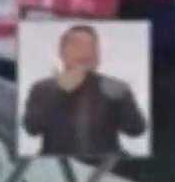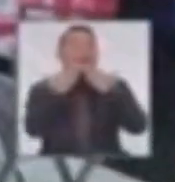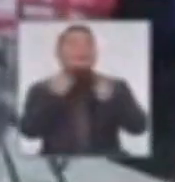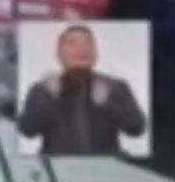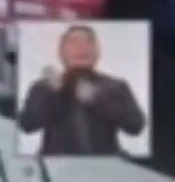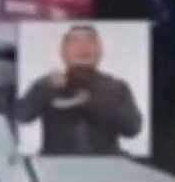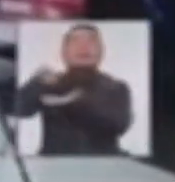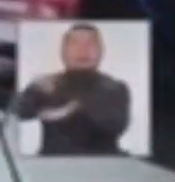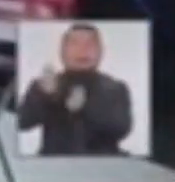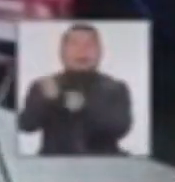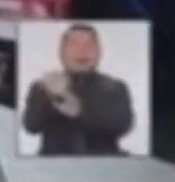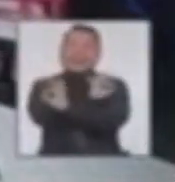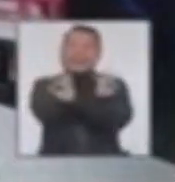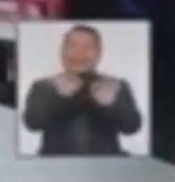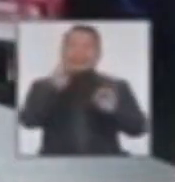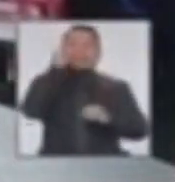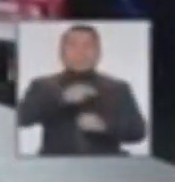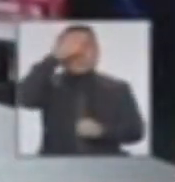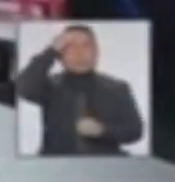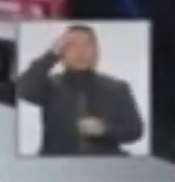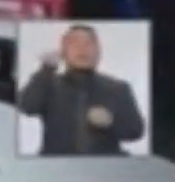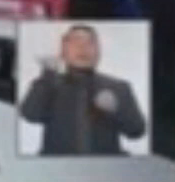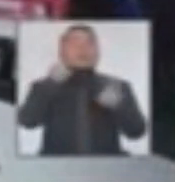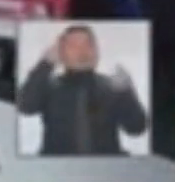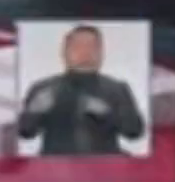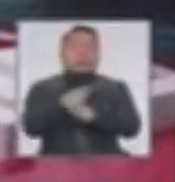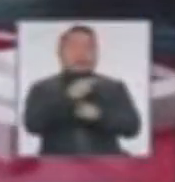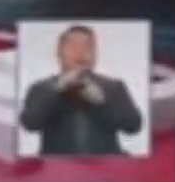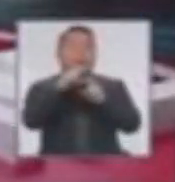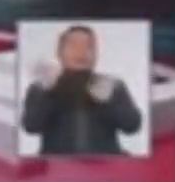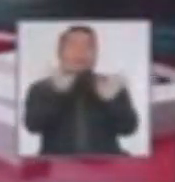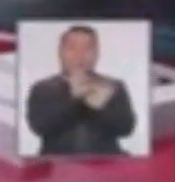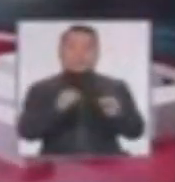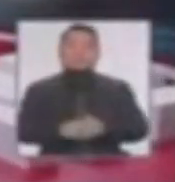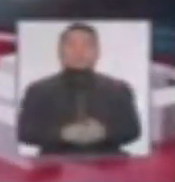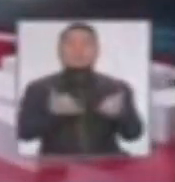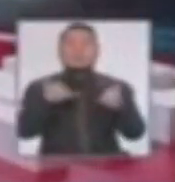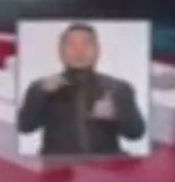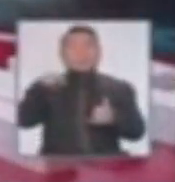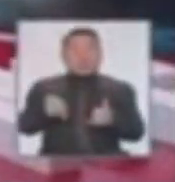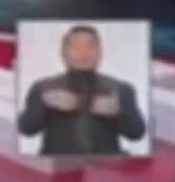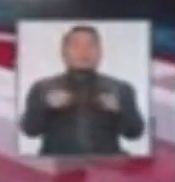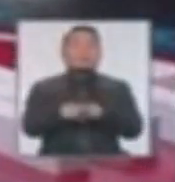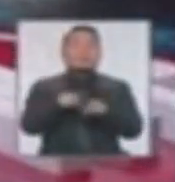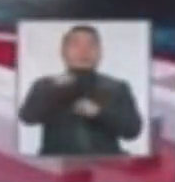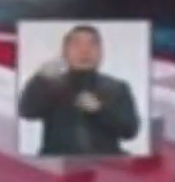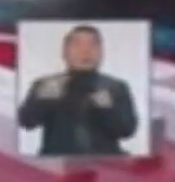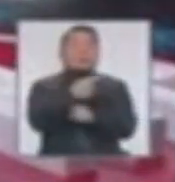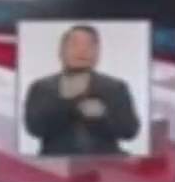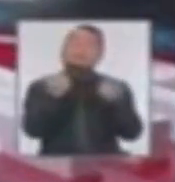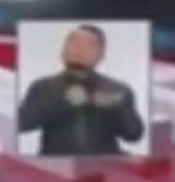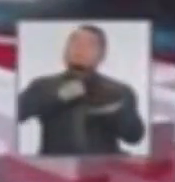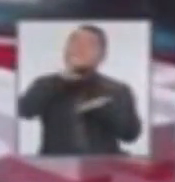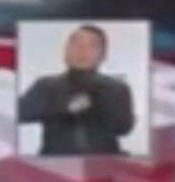habló y el rótulo de detenida fue un acto de justicia? Yo creo que sí, por eso sigue en